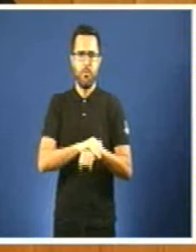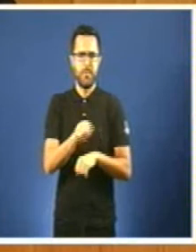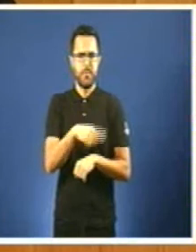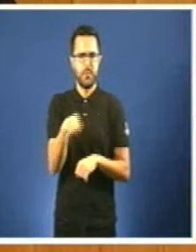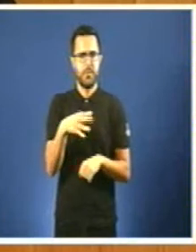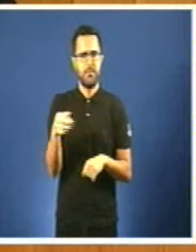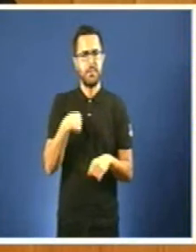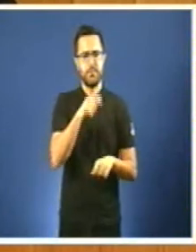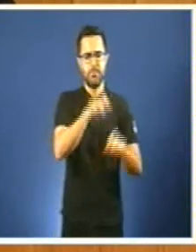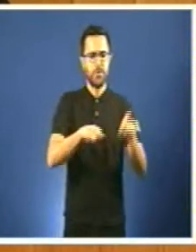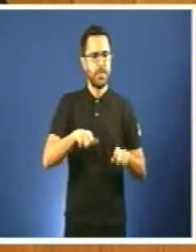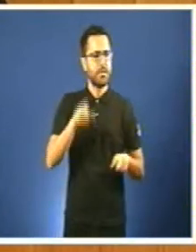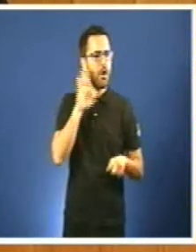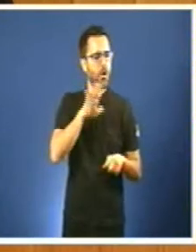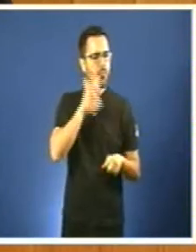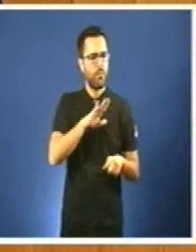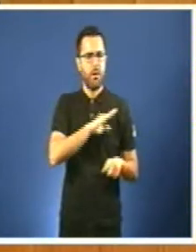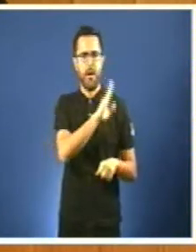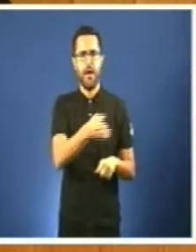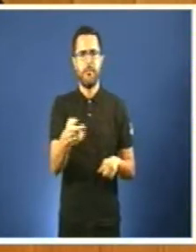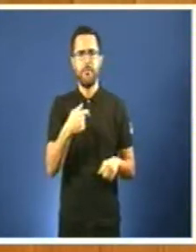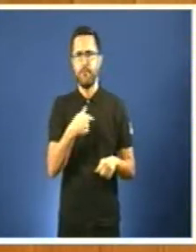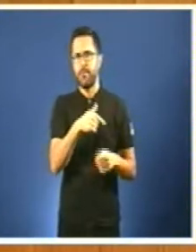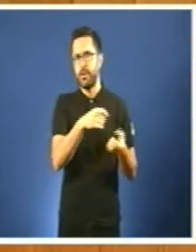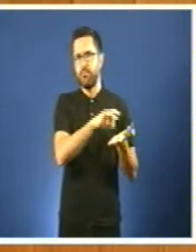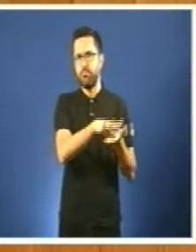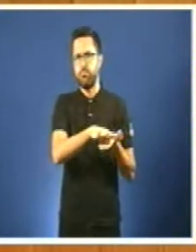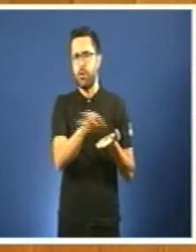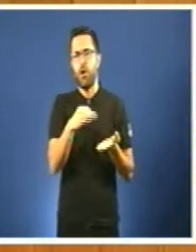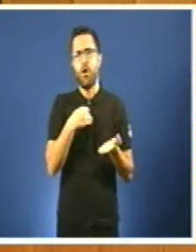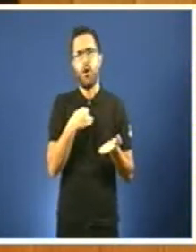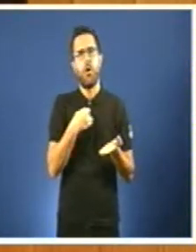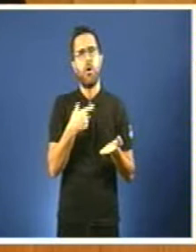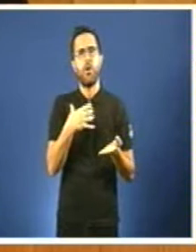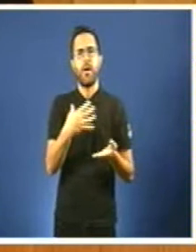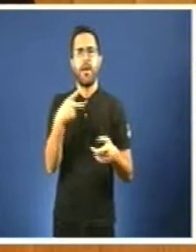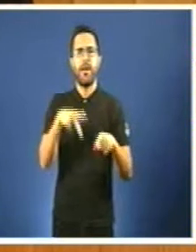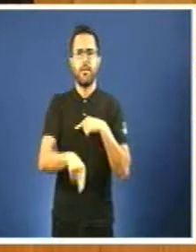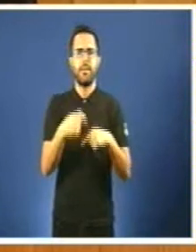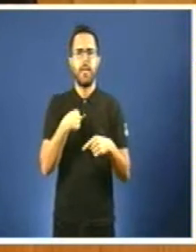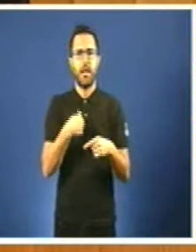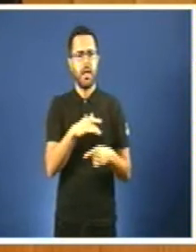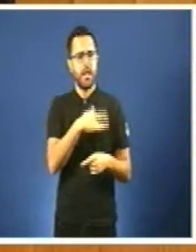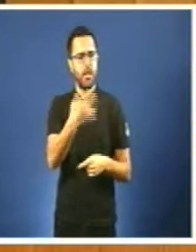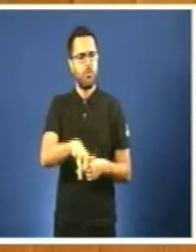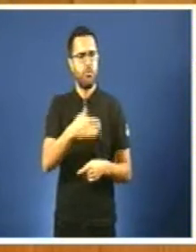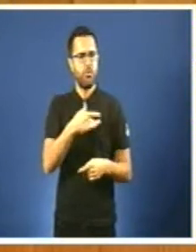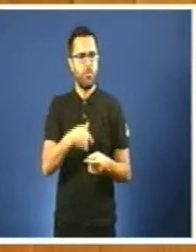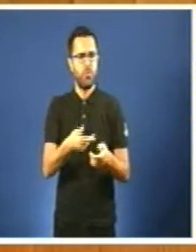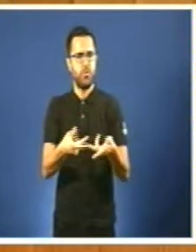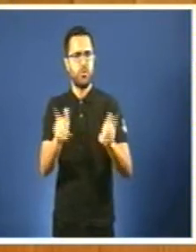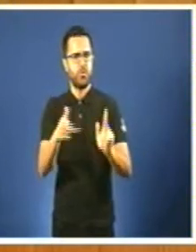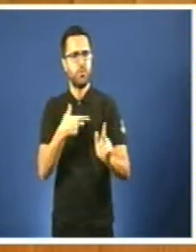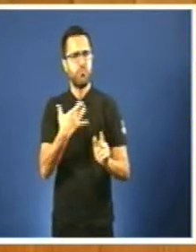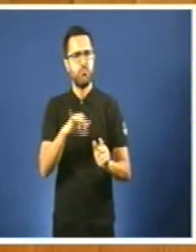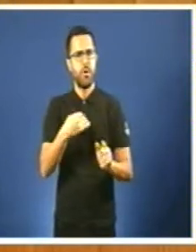persoas implicadas en delitos de corrupción, a demandar que non se poidan beneficiar de indultos agás motivos de urxencia humanitaria,